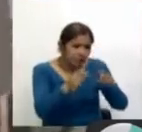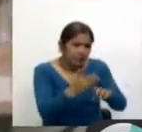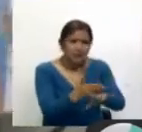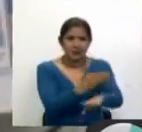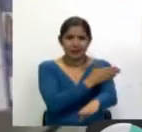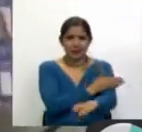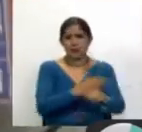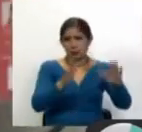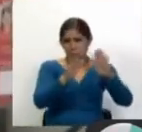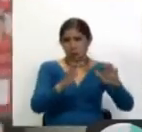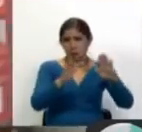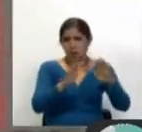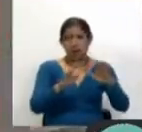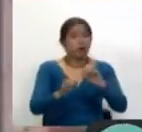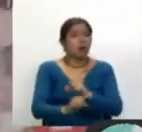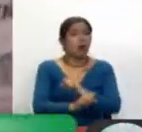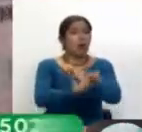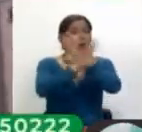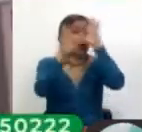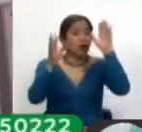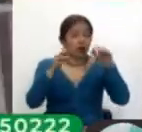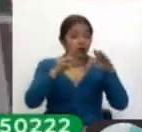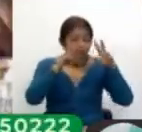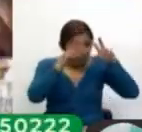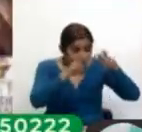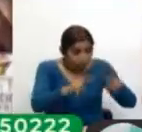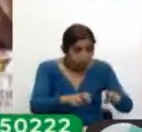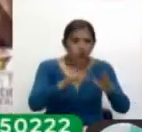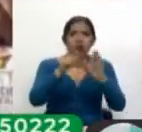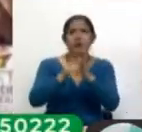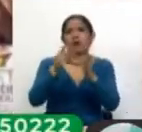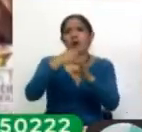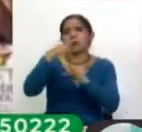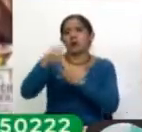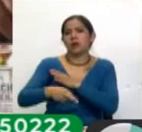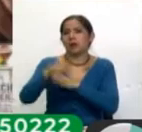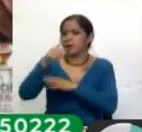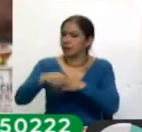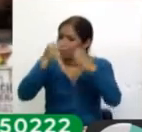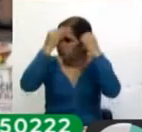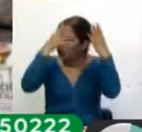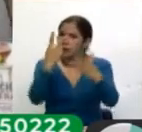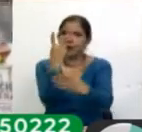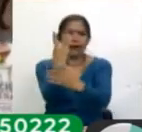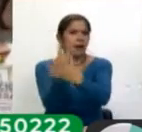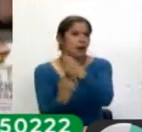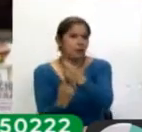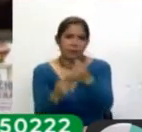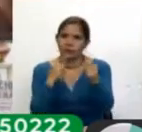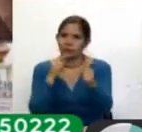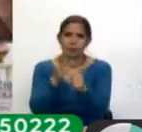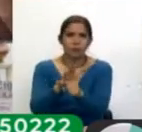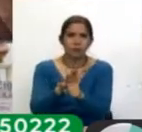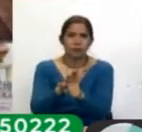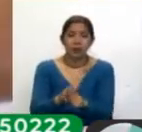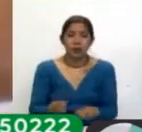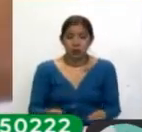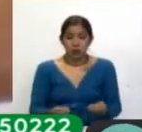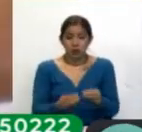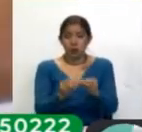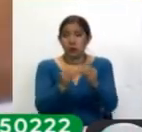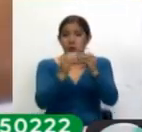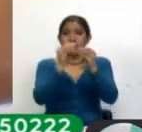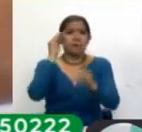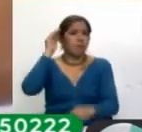domingo, dejando claro que los resultados serán vinculantes para ambas partes. El conteo rápido en el país tiende a confirmar la reelección